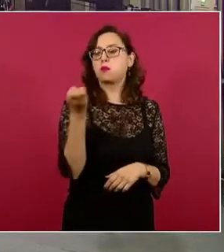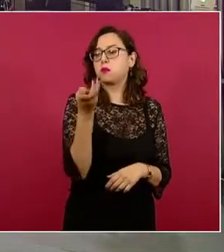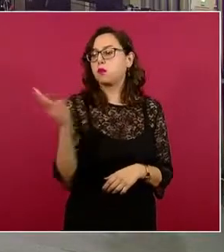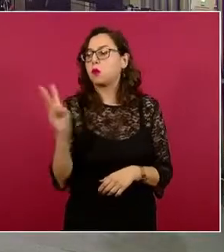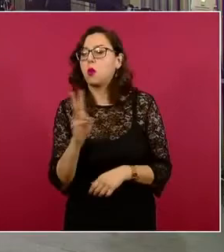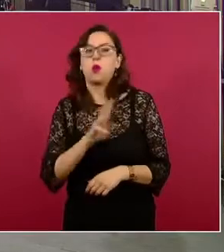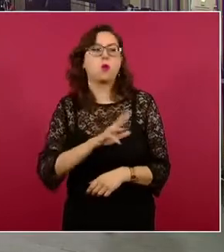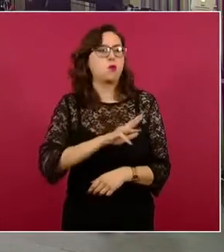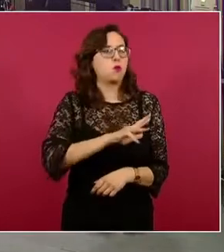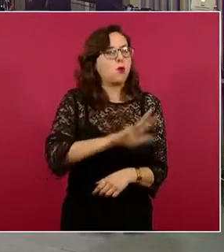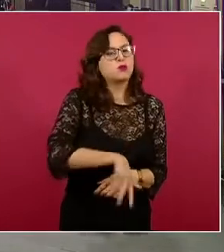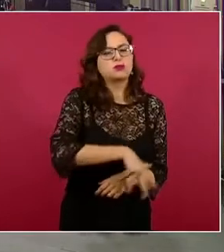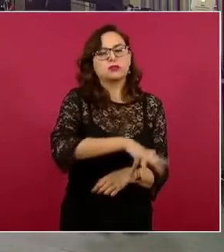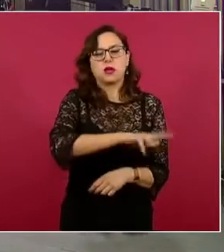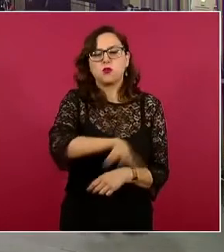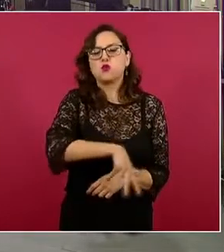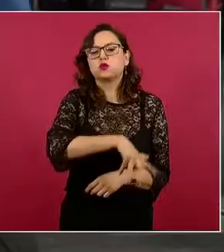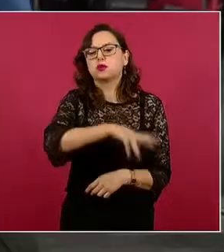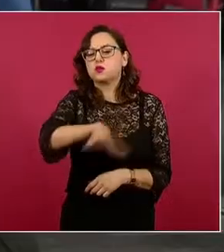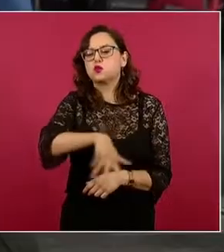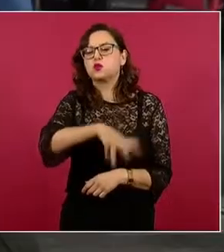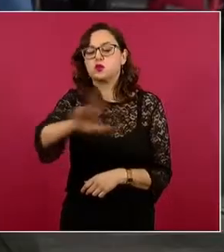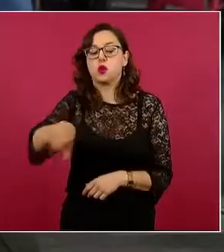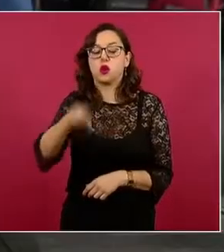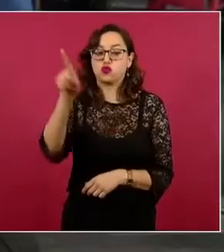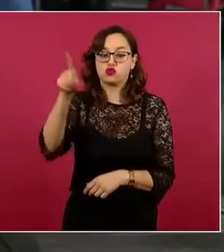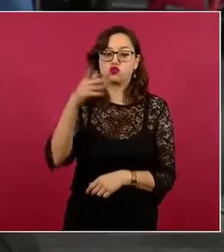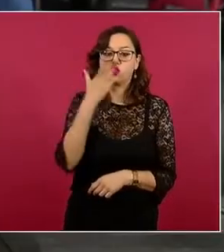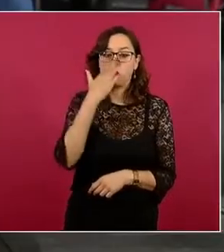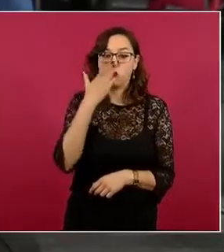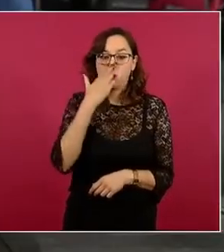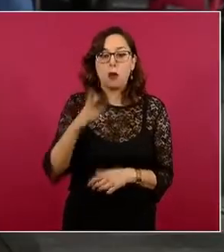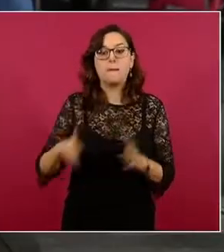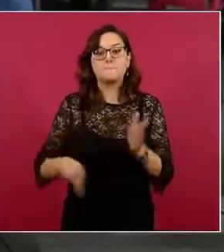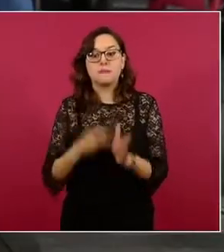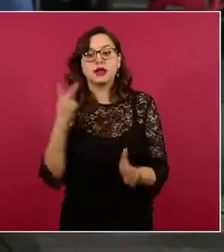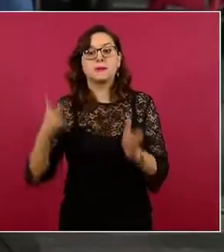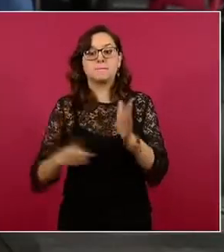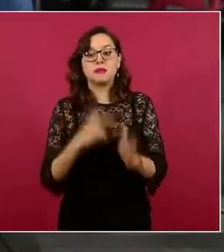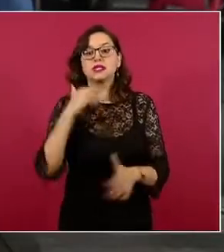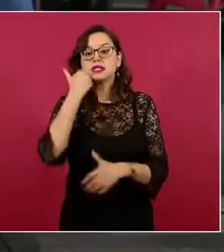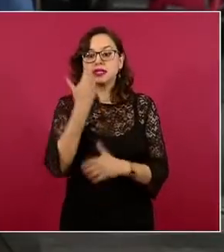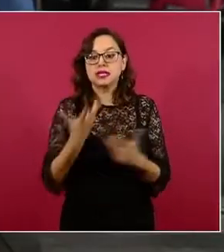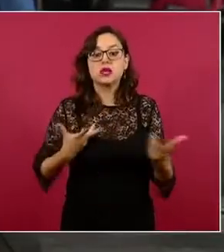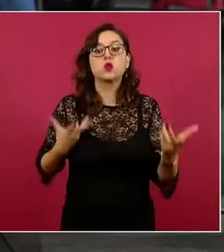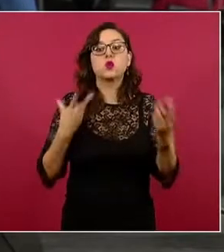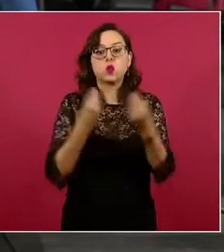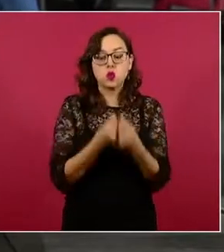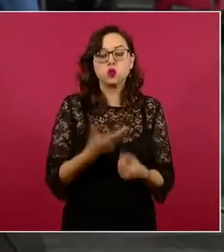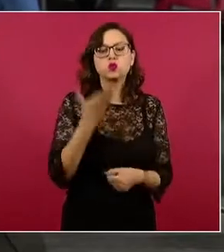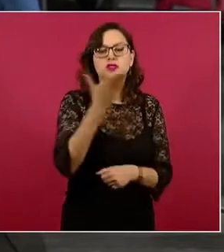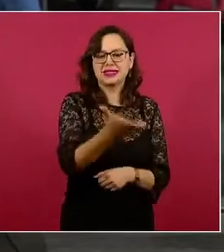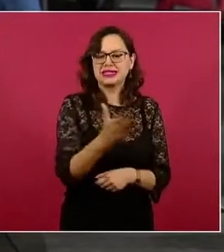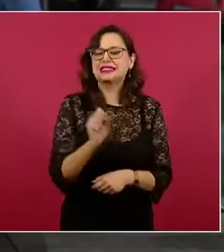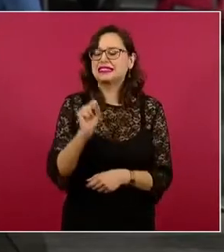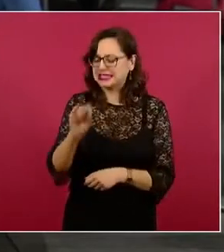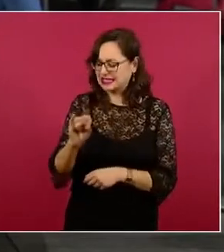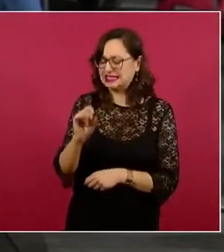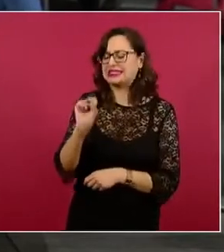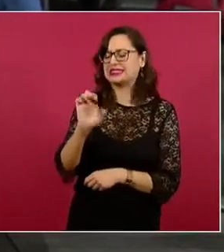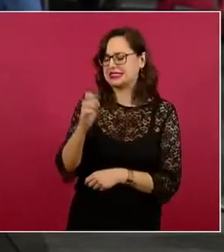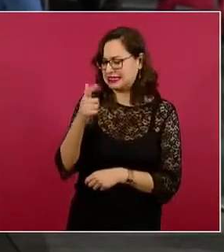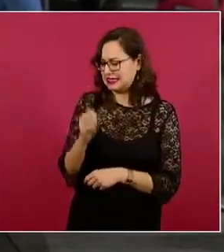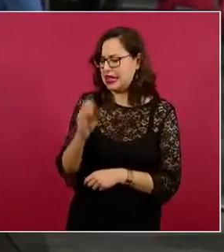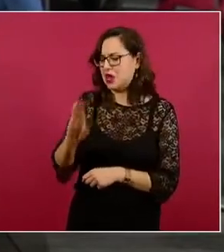el caso de Sonora, han insistido en poder reunirse con usted. Si bien es cierto que pudieran ser en algunos momentos atendidos por la Secretaría de Gobernación,